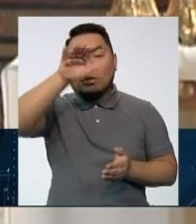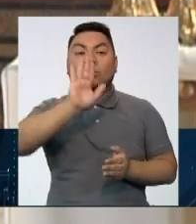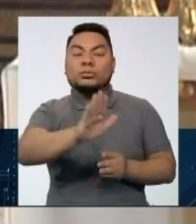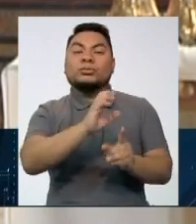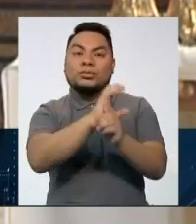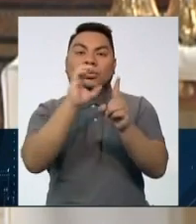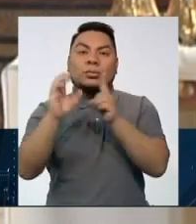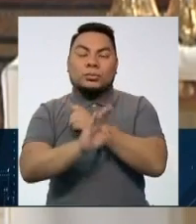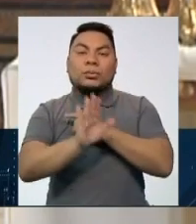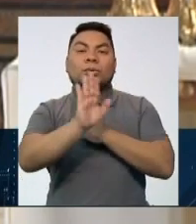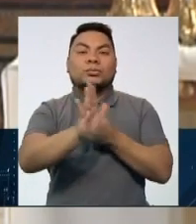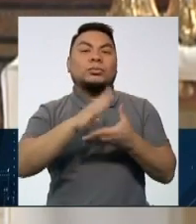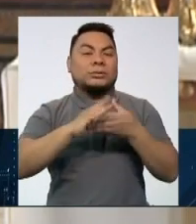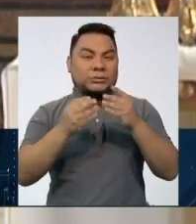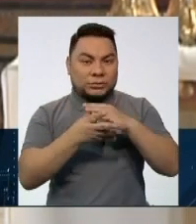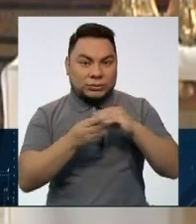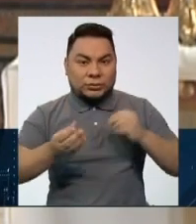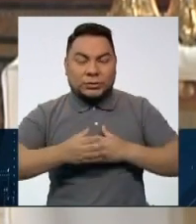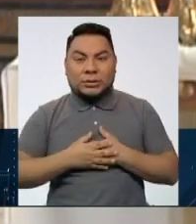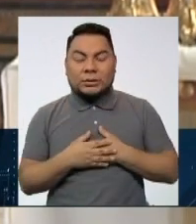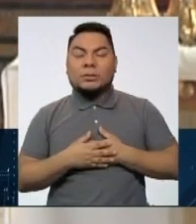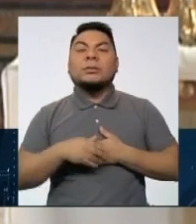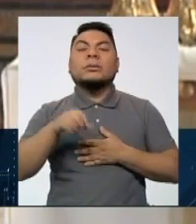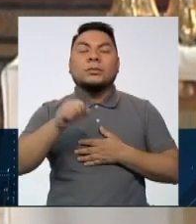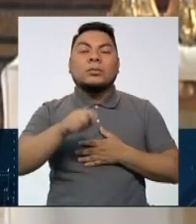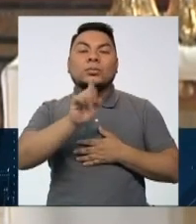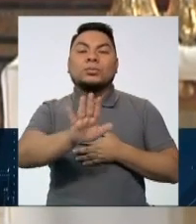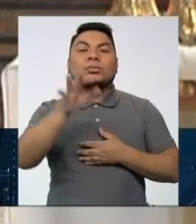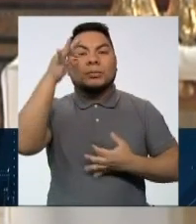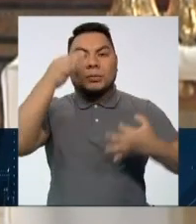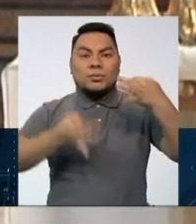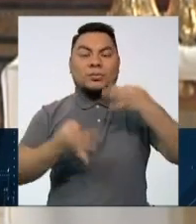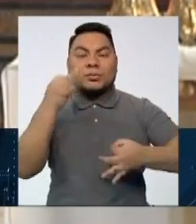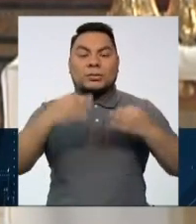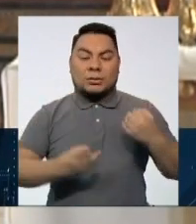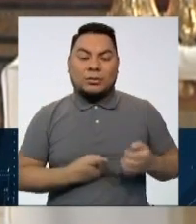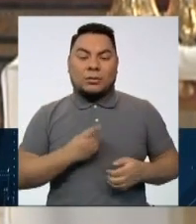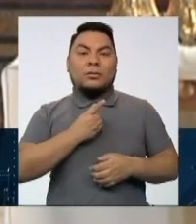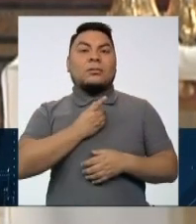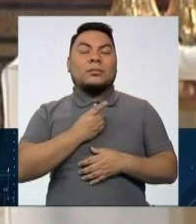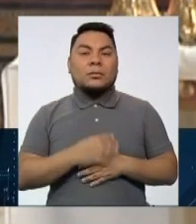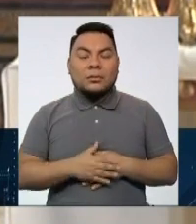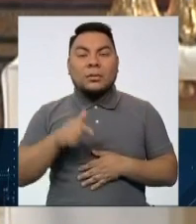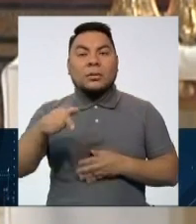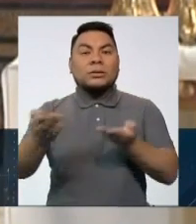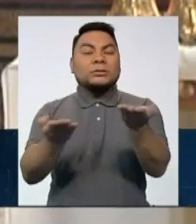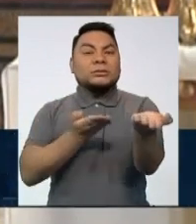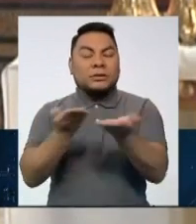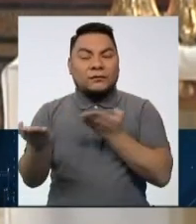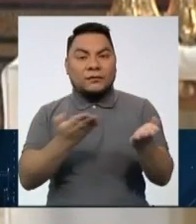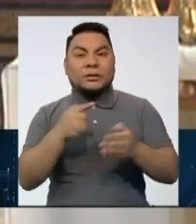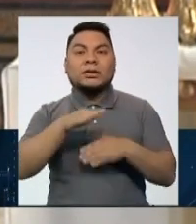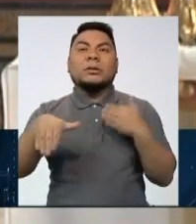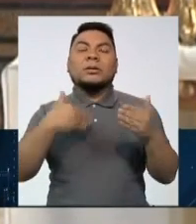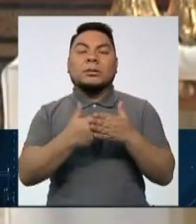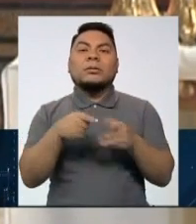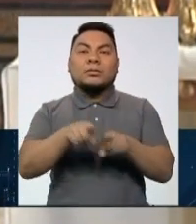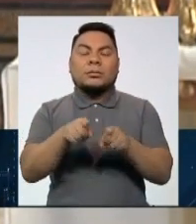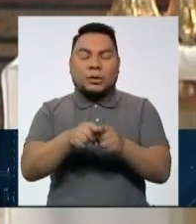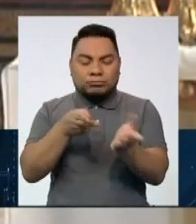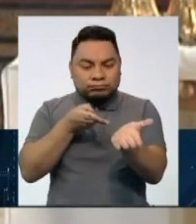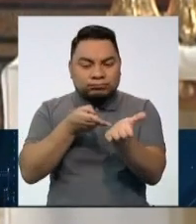culturas, a su historia, en justicia y dignidad, en servicio y